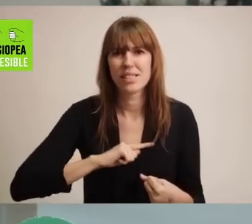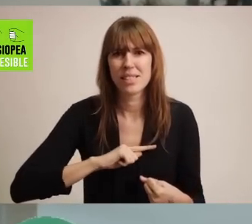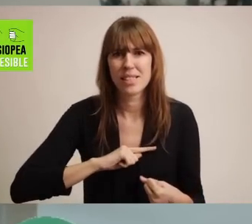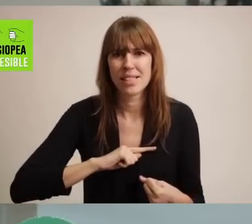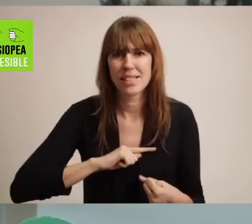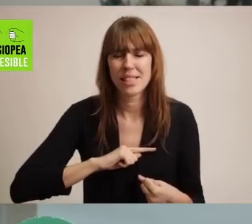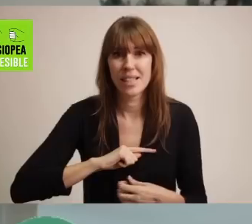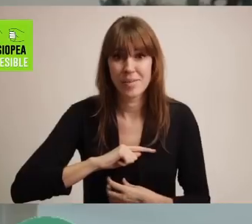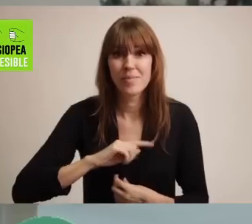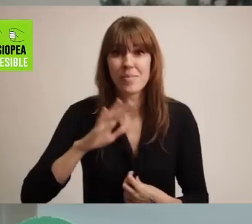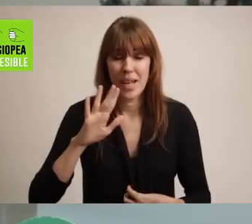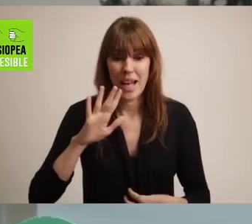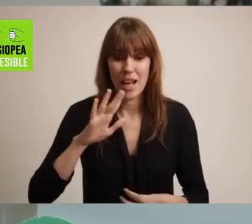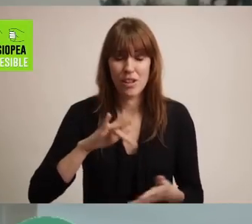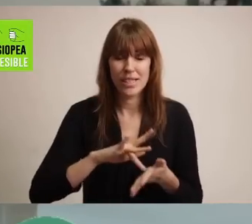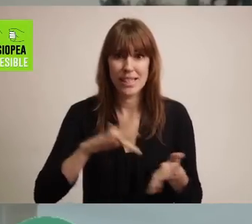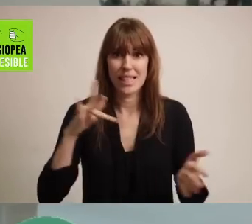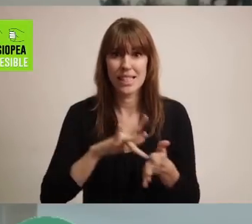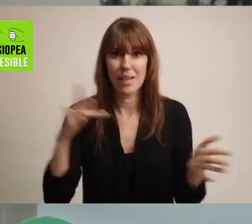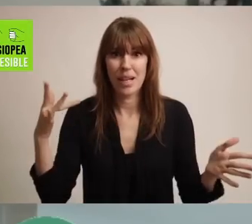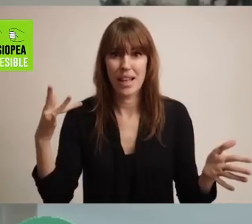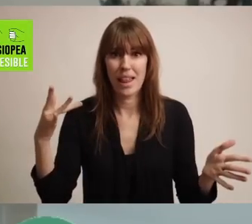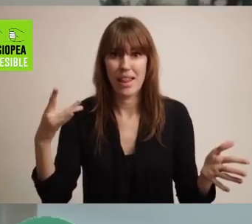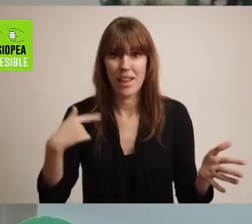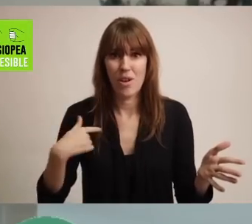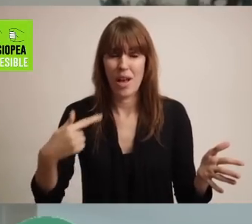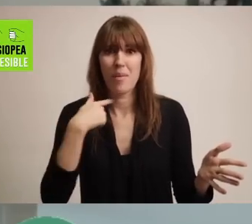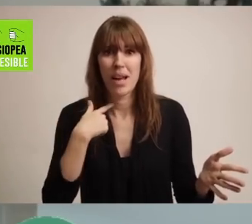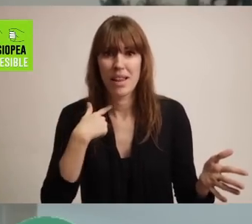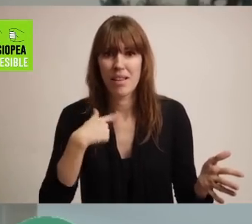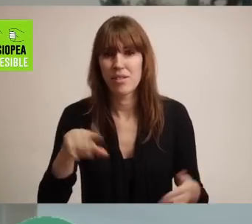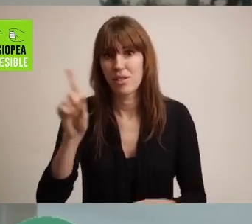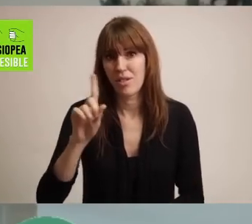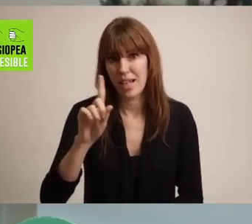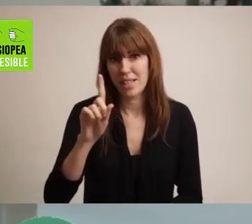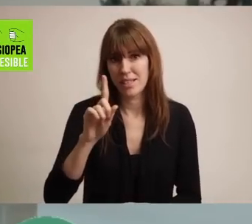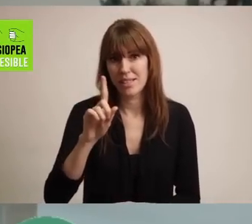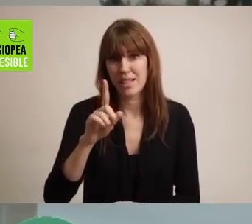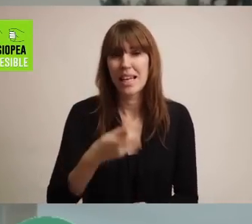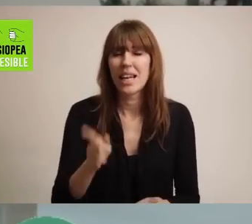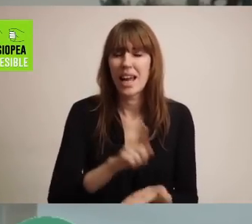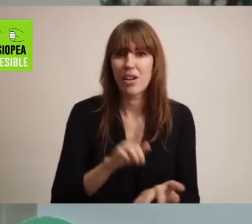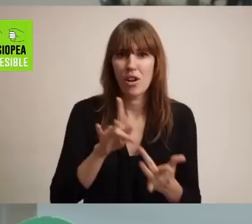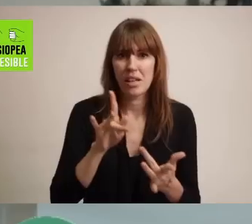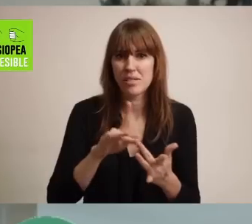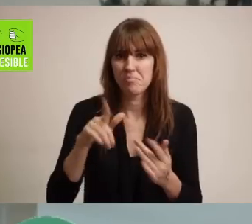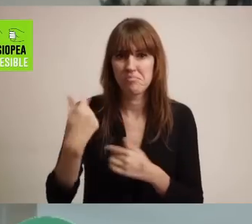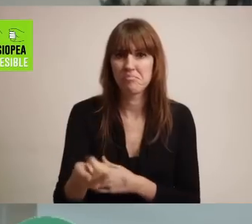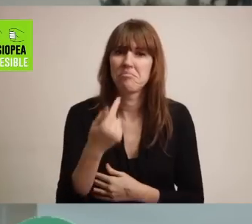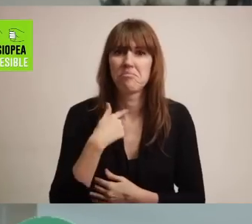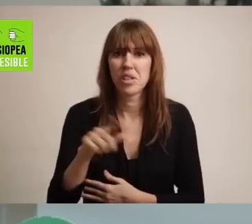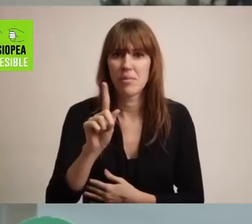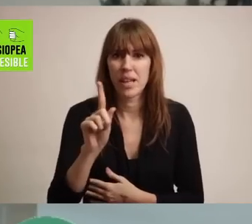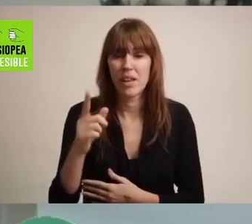Pero yo esa sensibilidad no la he perdido después de quitarme la reconexión, ¿vale? Porque claro, cuando ya me puse a visualizar que